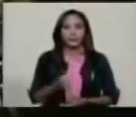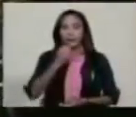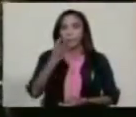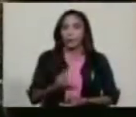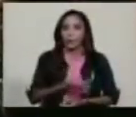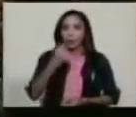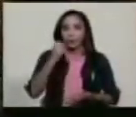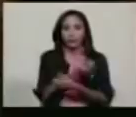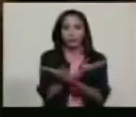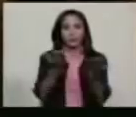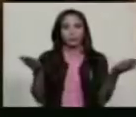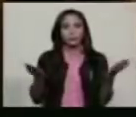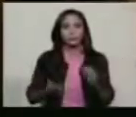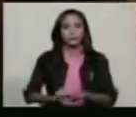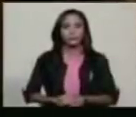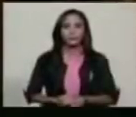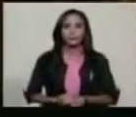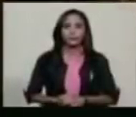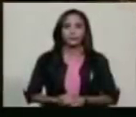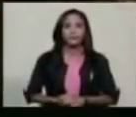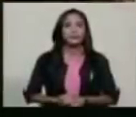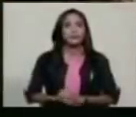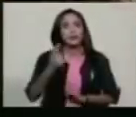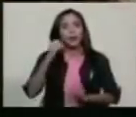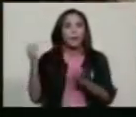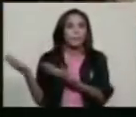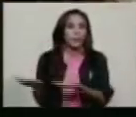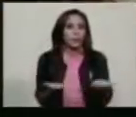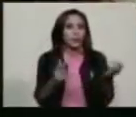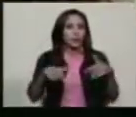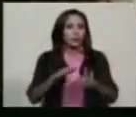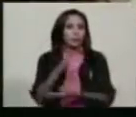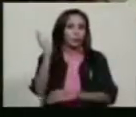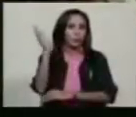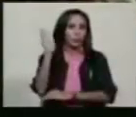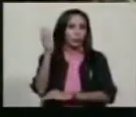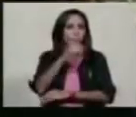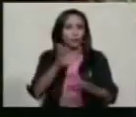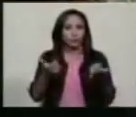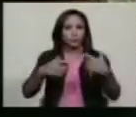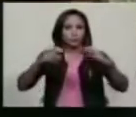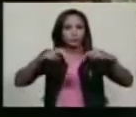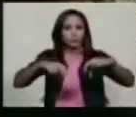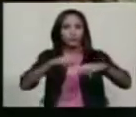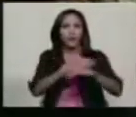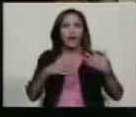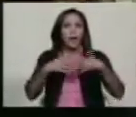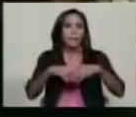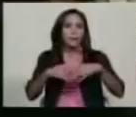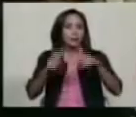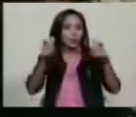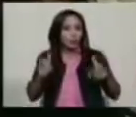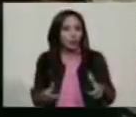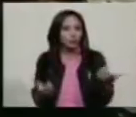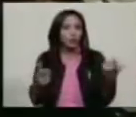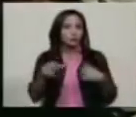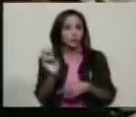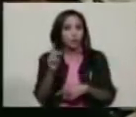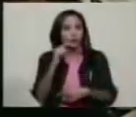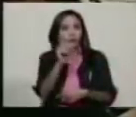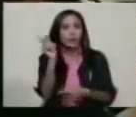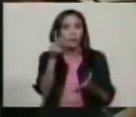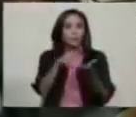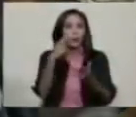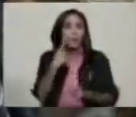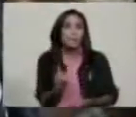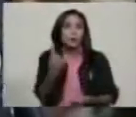y todos muy buenas tardes y sean bienvenidos a este encuentro con empresarios venezolanos que participan en la